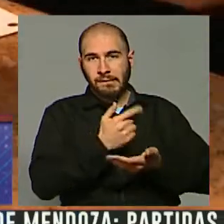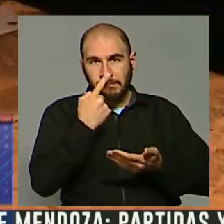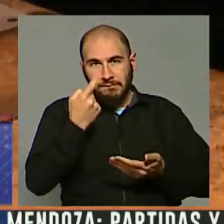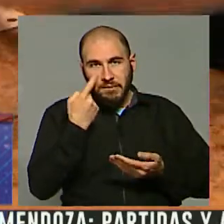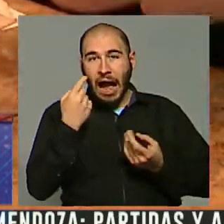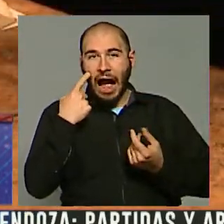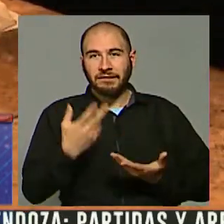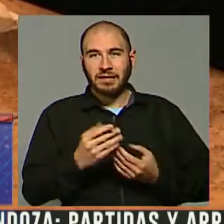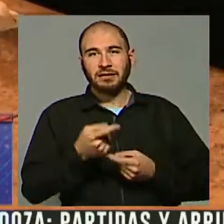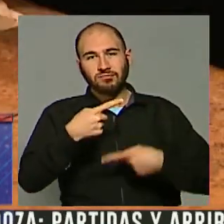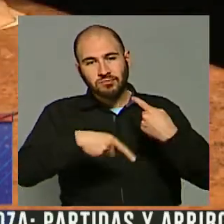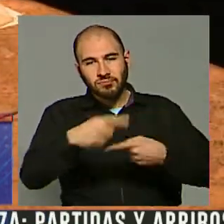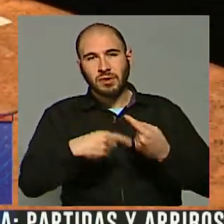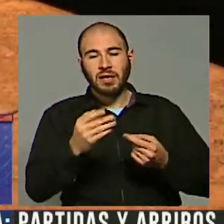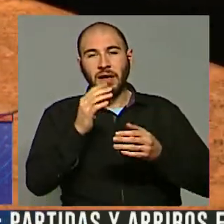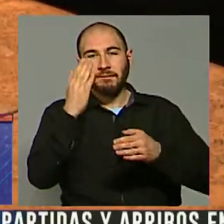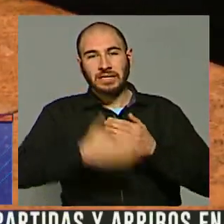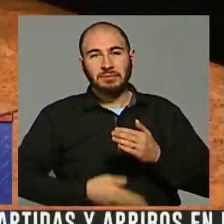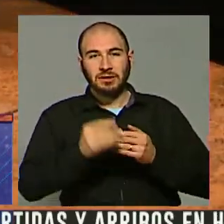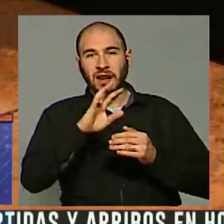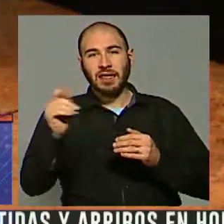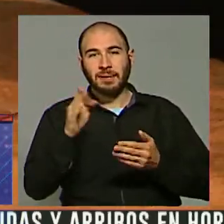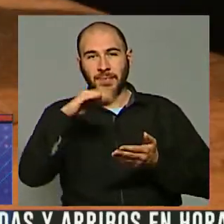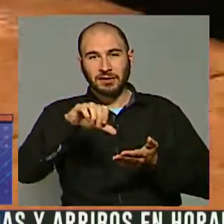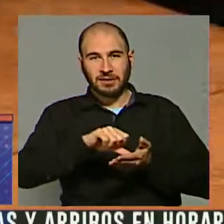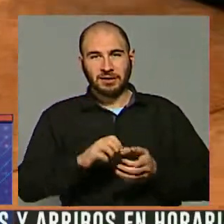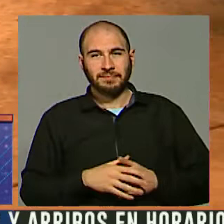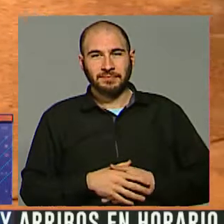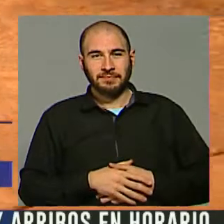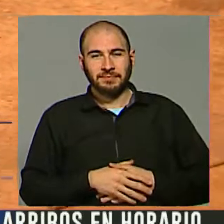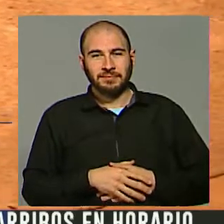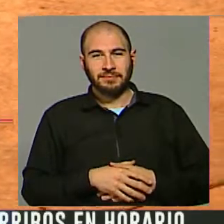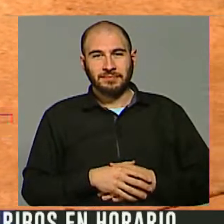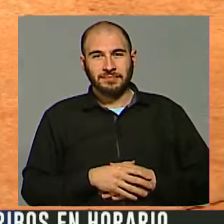expectantes por la renovación de los vencimientos de las letras LEVAC.